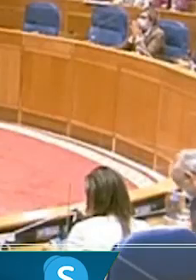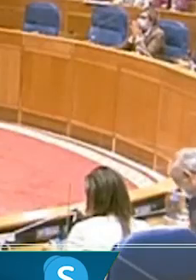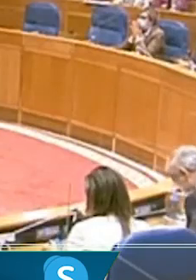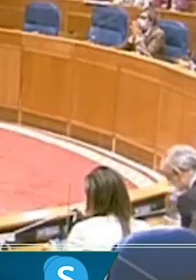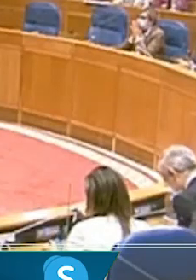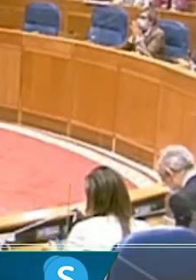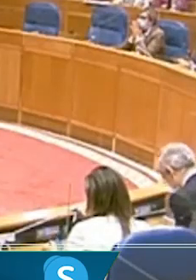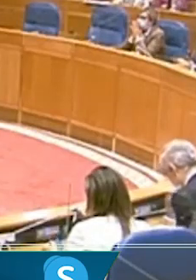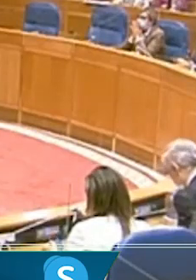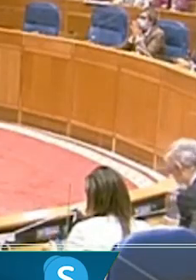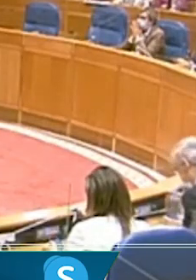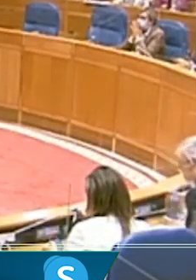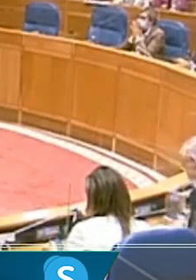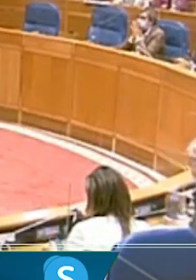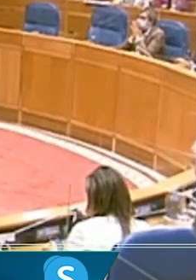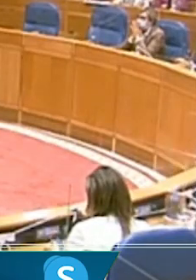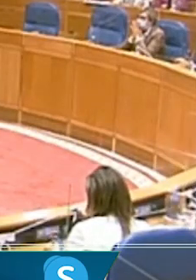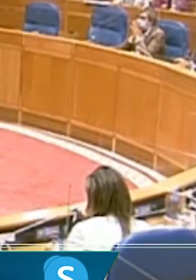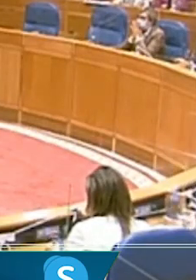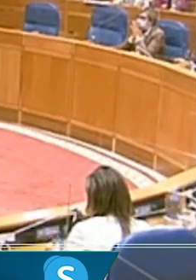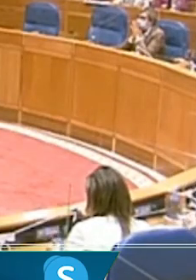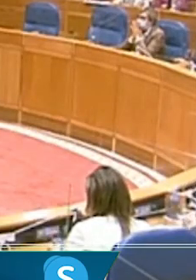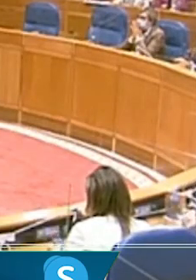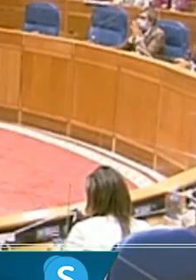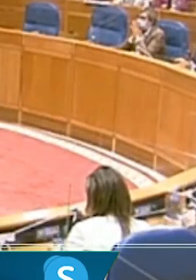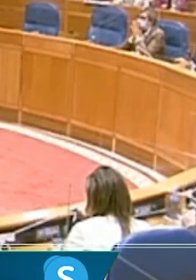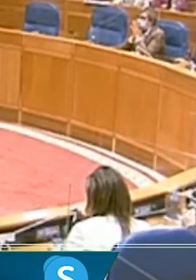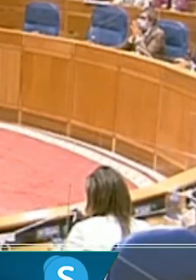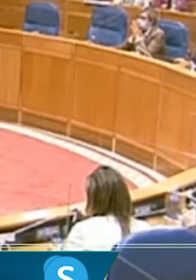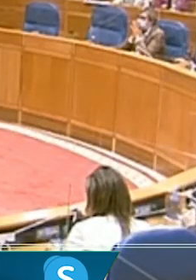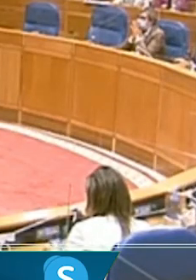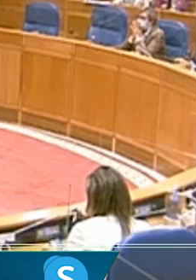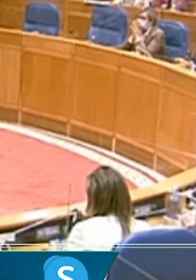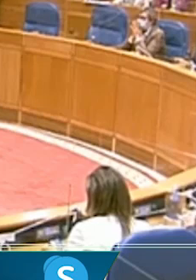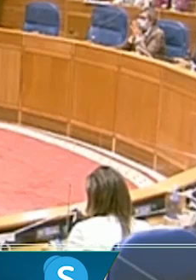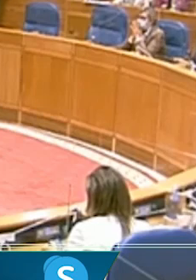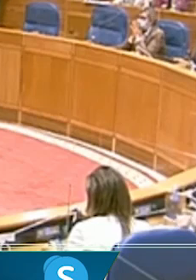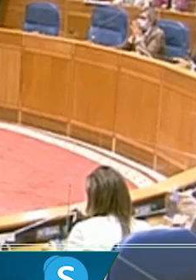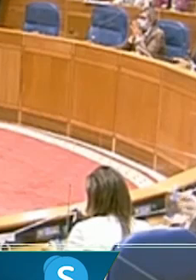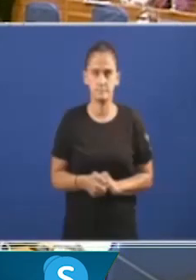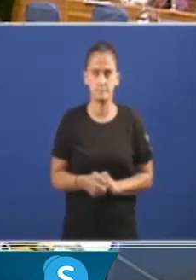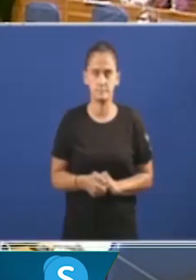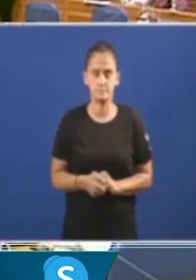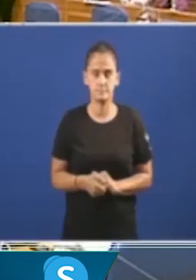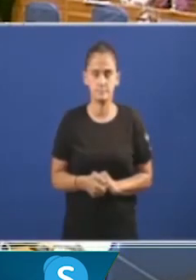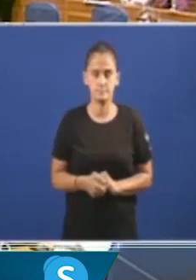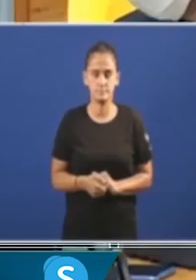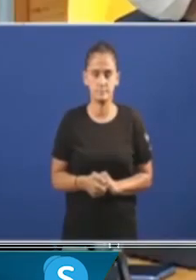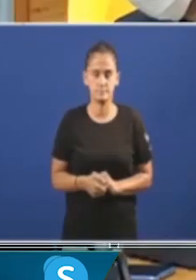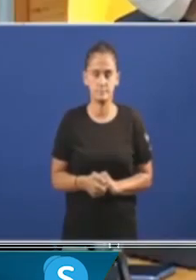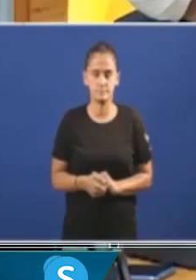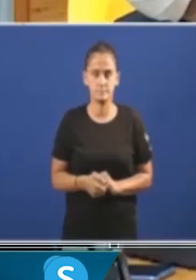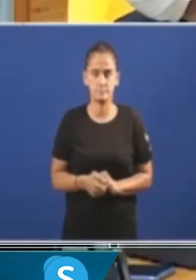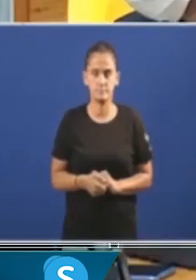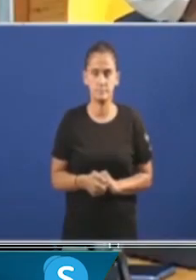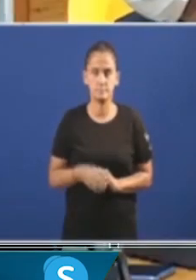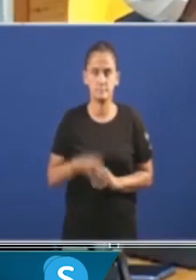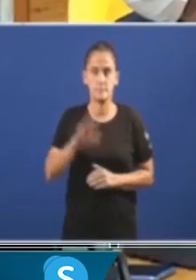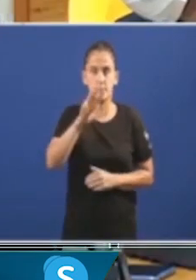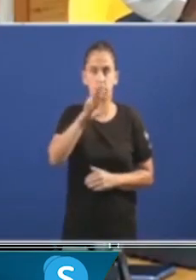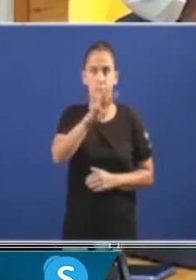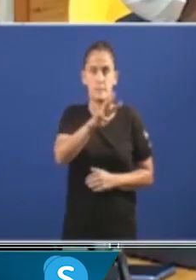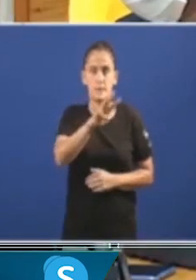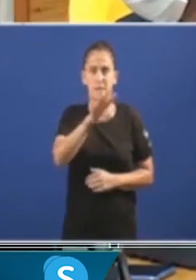los días en las ruedas de prensa, que van a venir cantidades ingentes de dinero, pero ingentes de dinero de Pedro Sánchez, si se aprueban esos